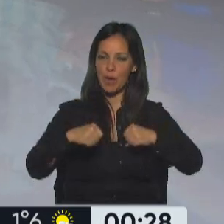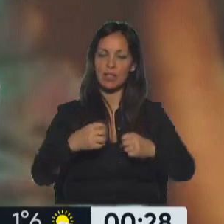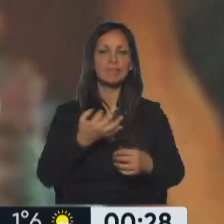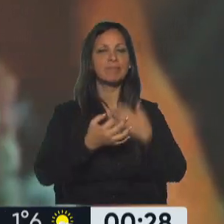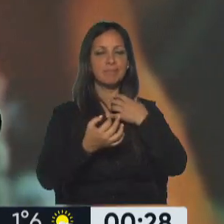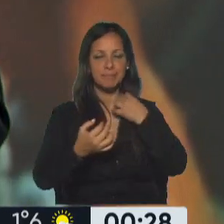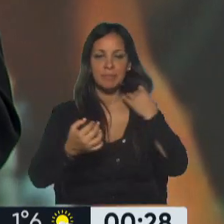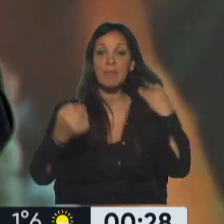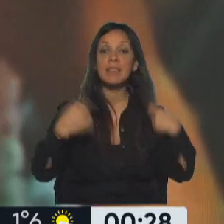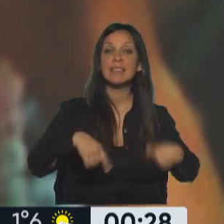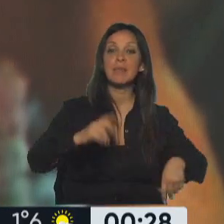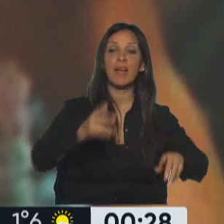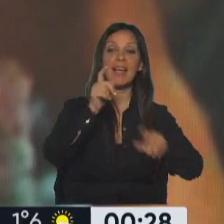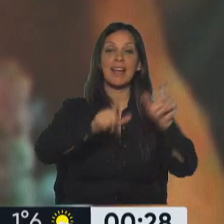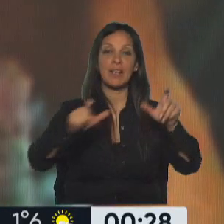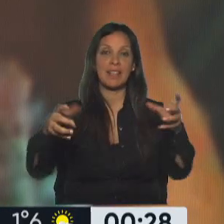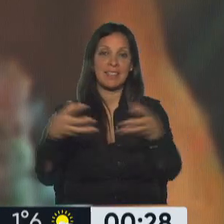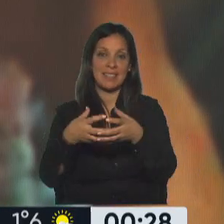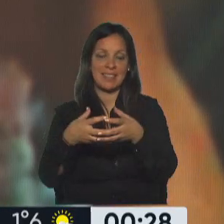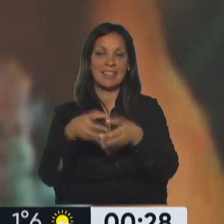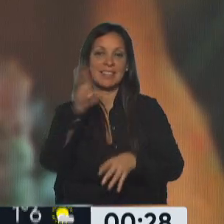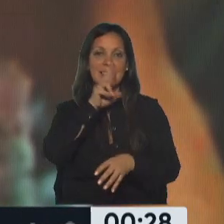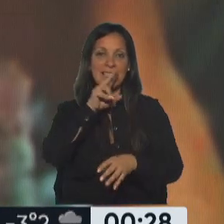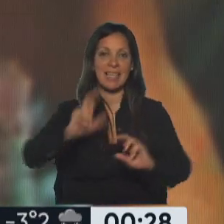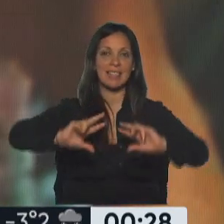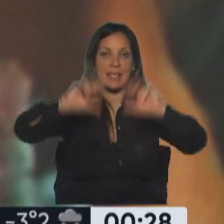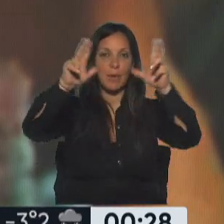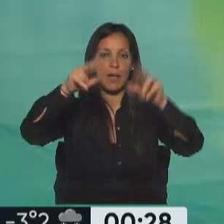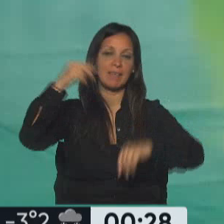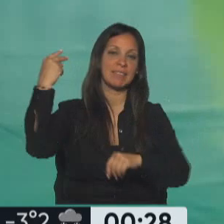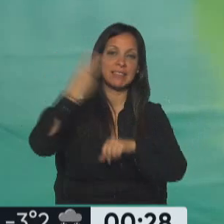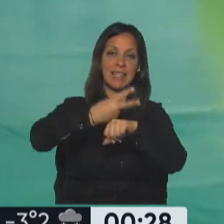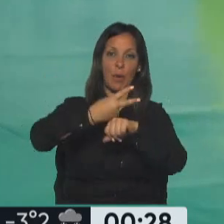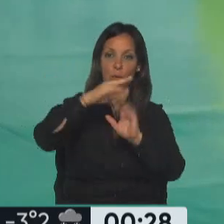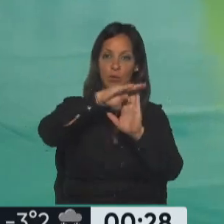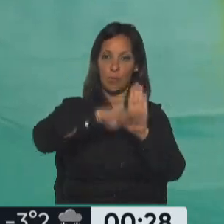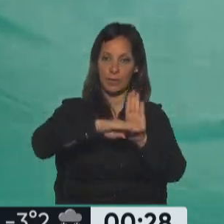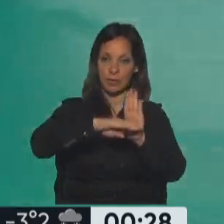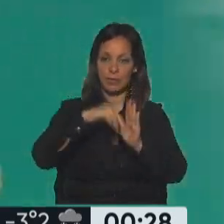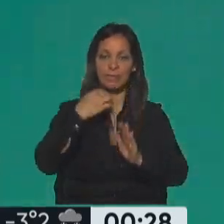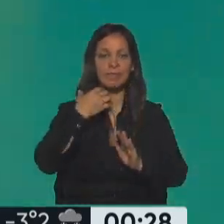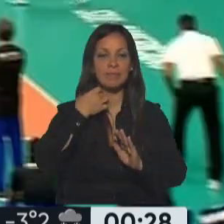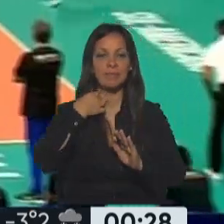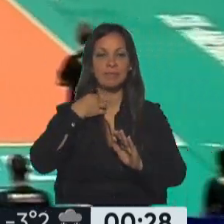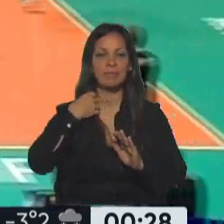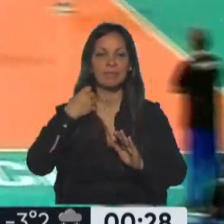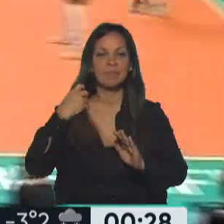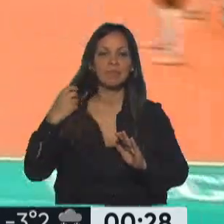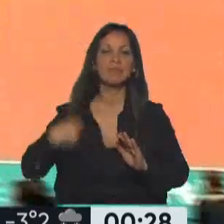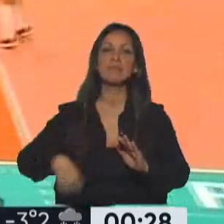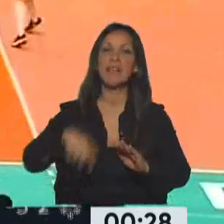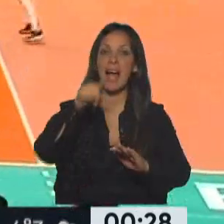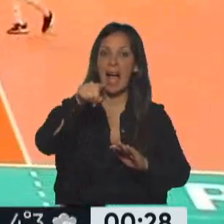las Panteras, las chicas del vóley, se consagraron segundas. Allí se aseguraron este puesto en el sudamericano